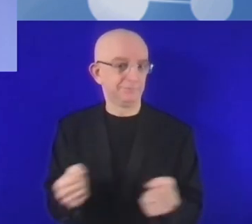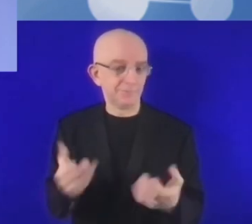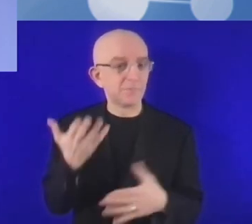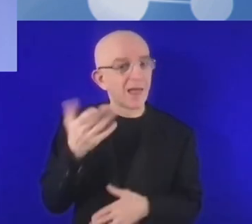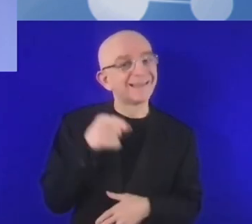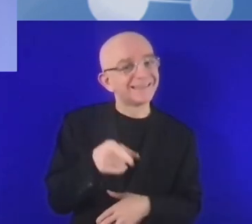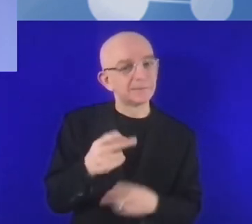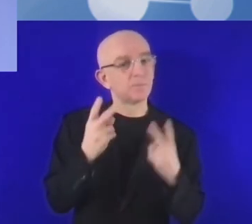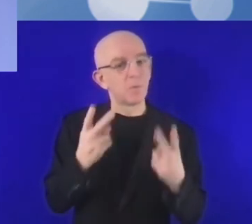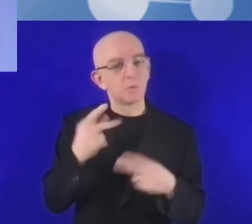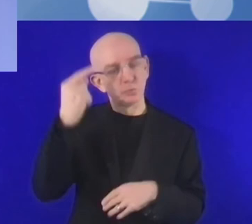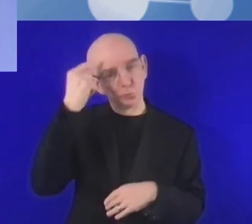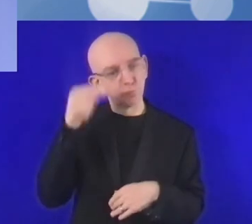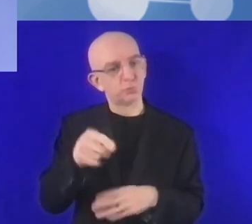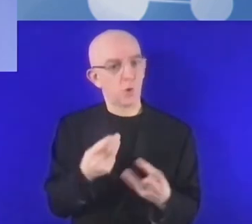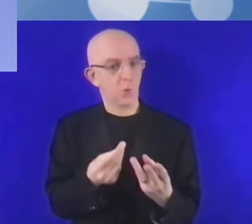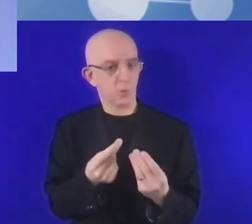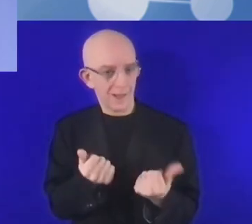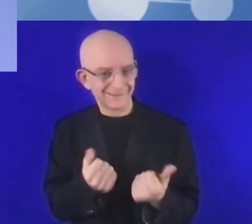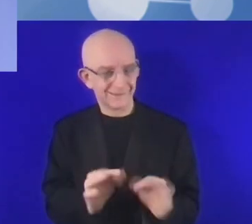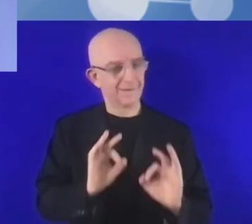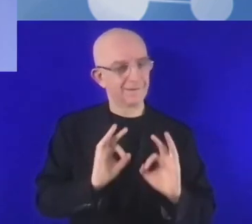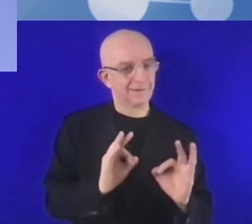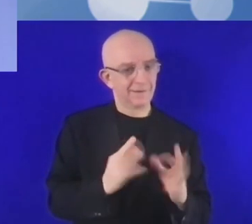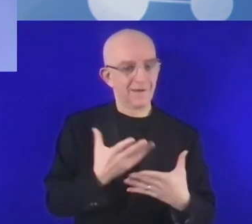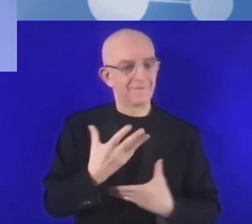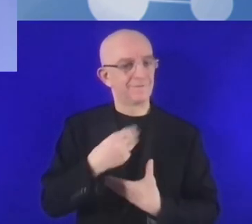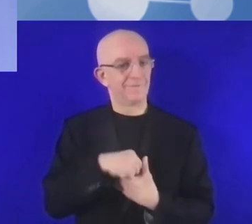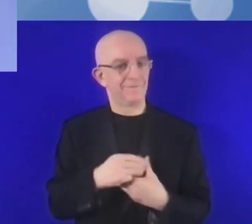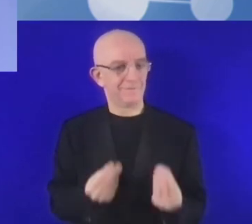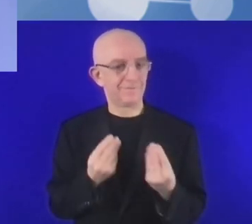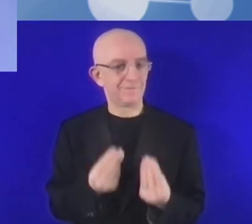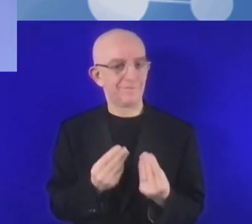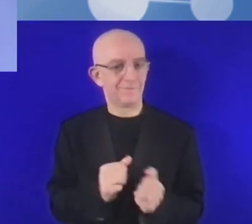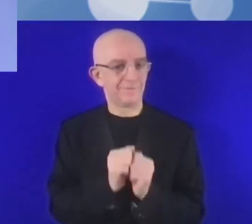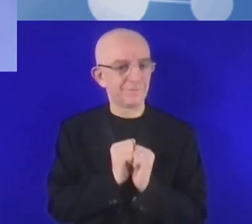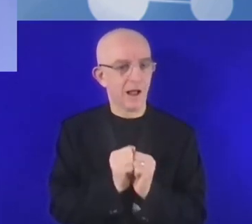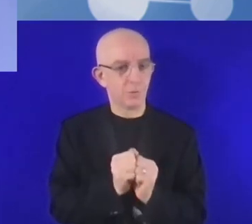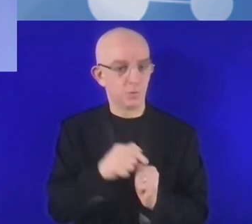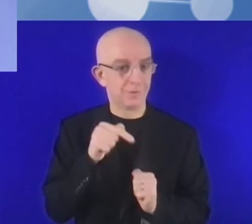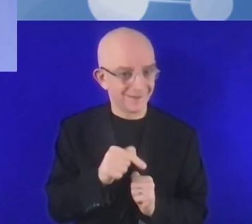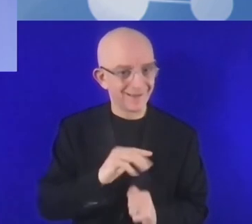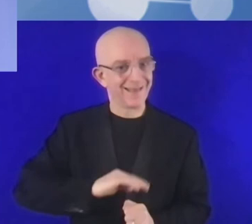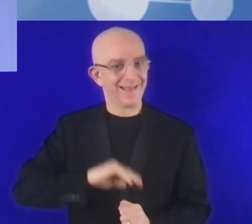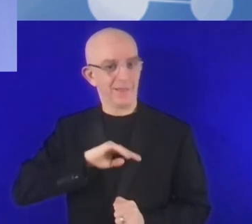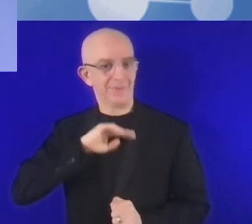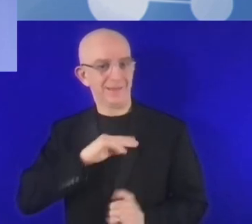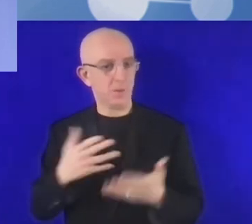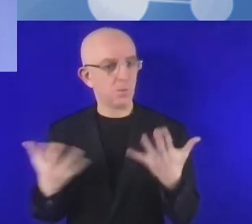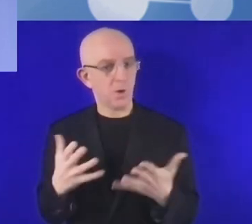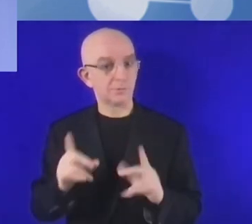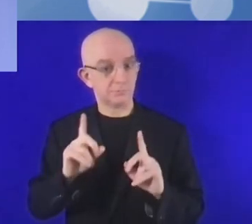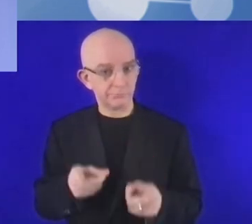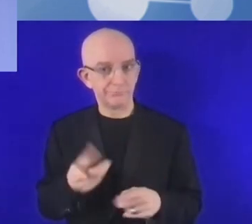los valores y la ética son cuestiones que tenemos que tener en cuenta en estas domenas